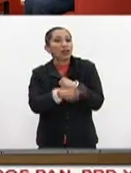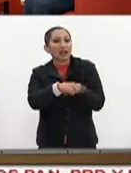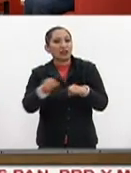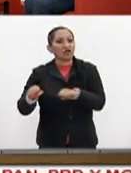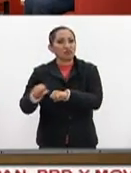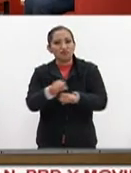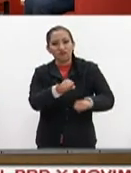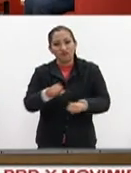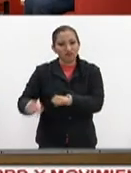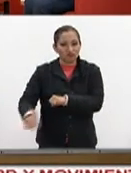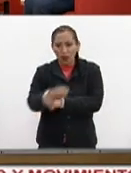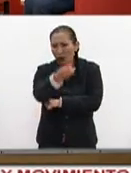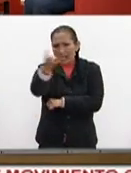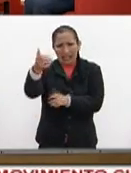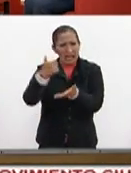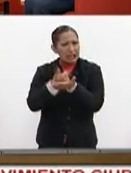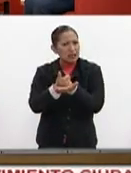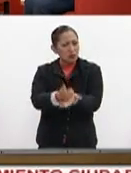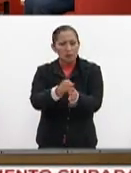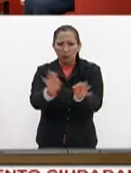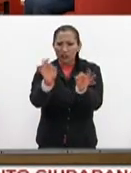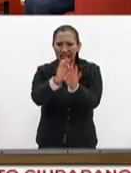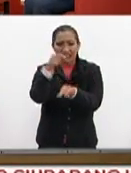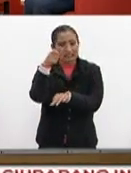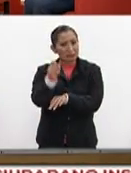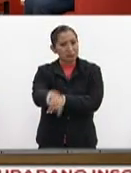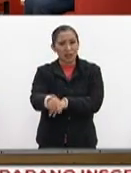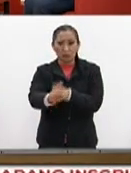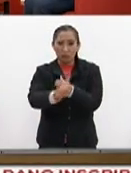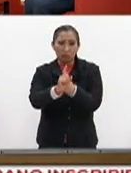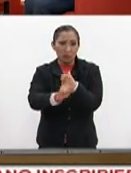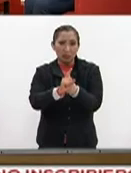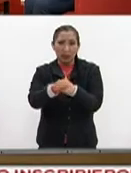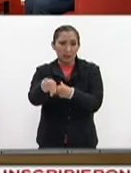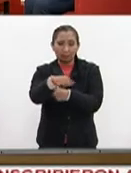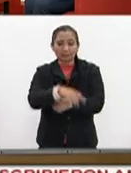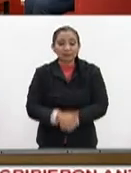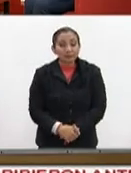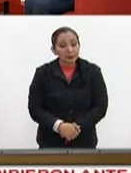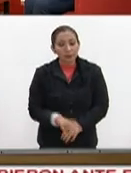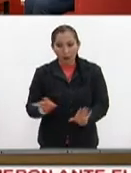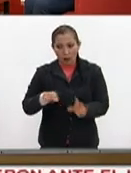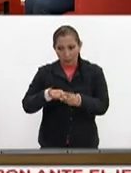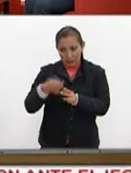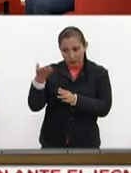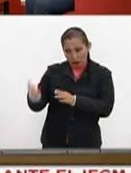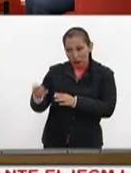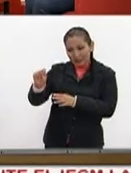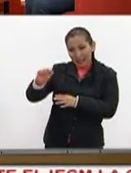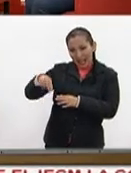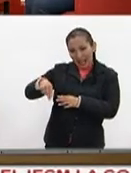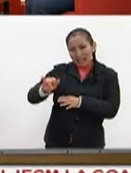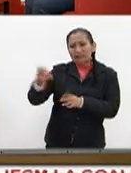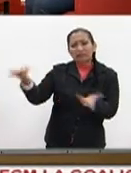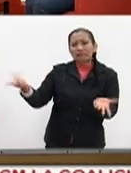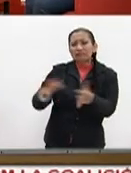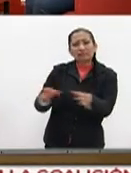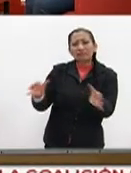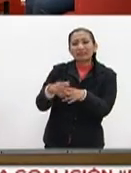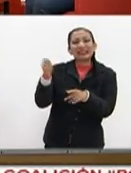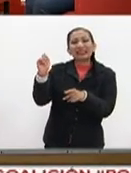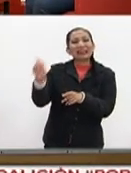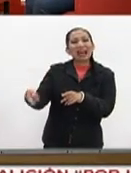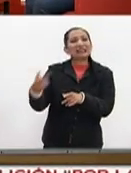los sismos. Cualquier ayuda es importante en este tipo de situaciones. Empiezo contigo, Tani, para que nos platiques en